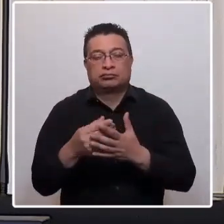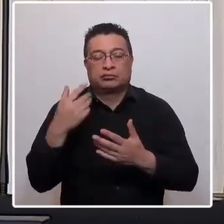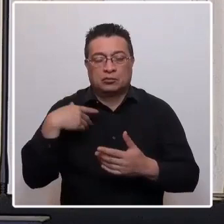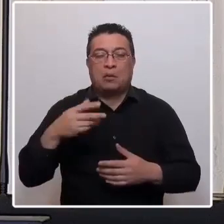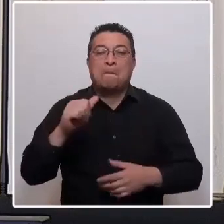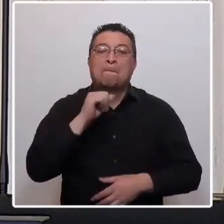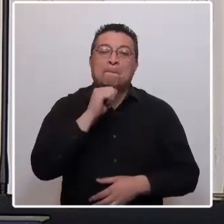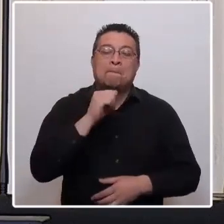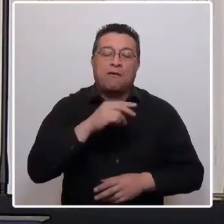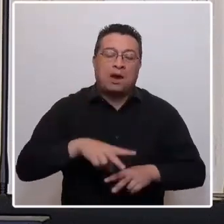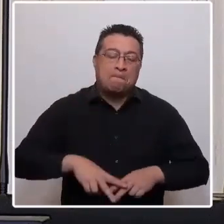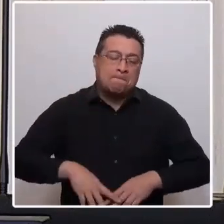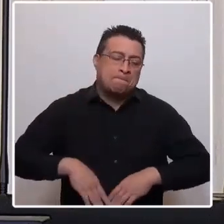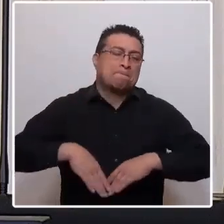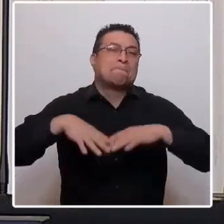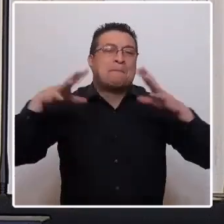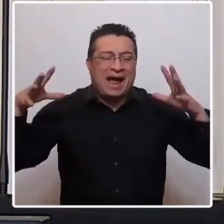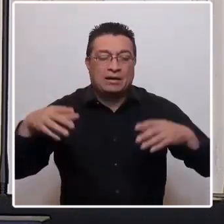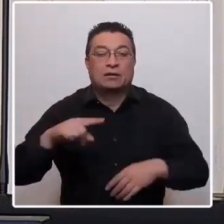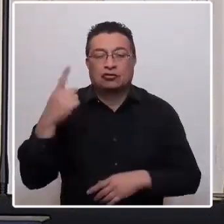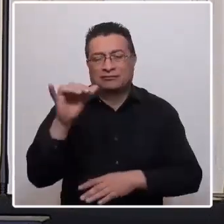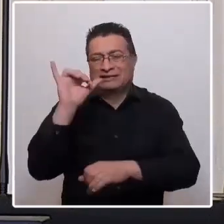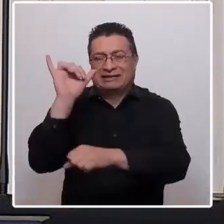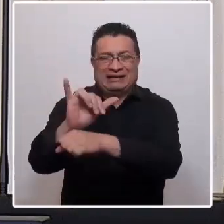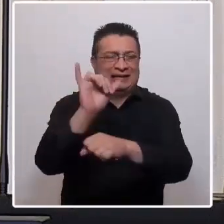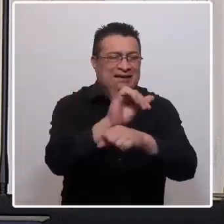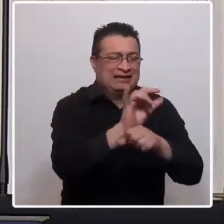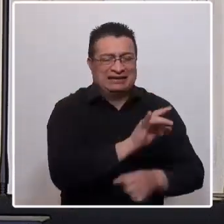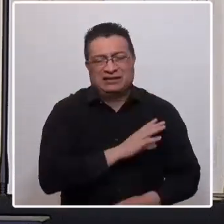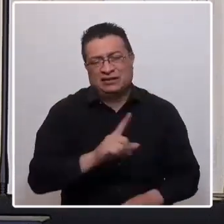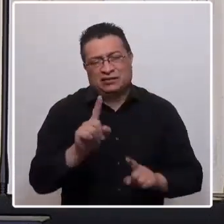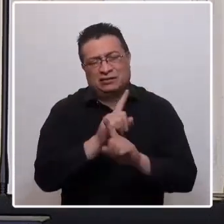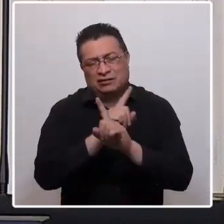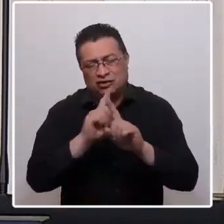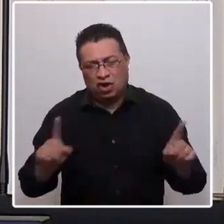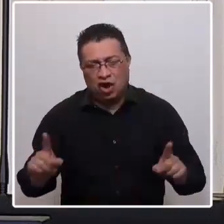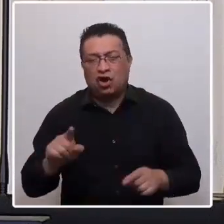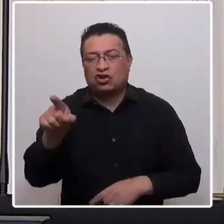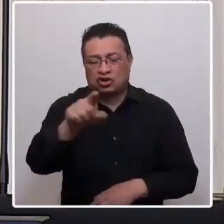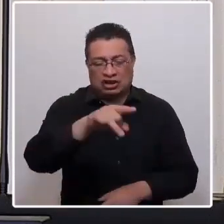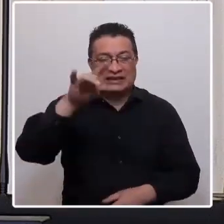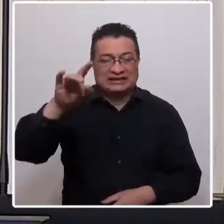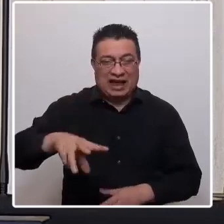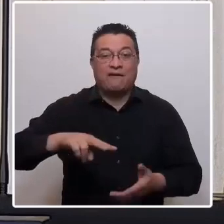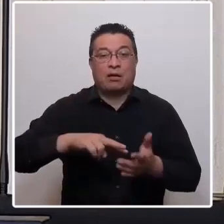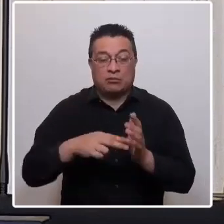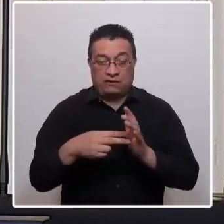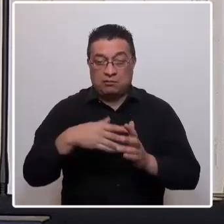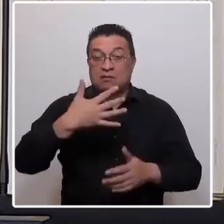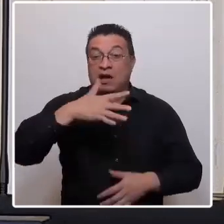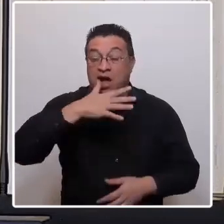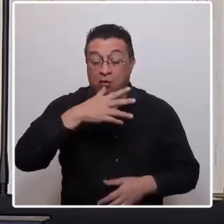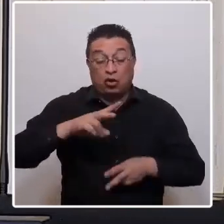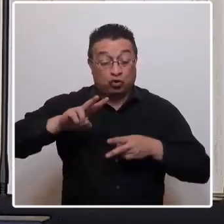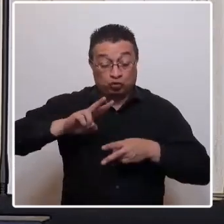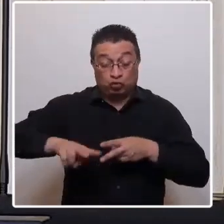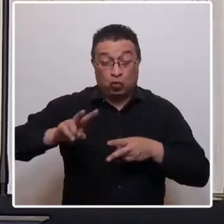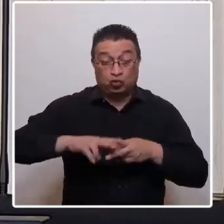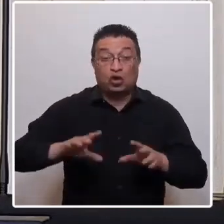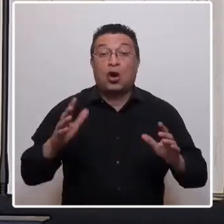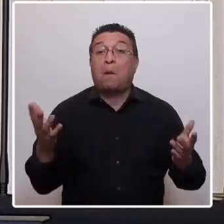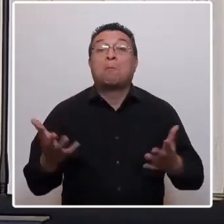miseria. No traten de engañar a los chilenos. Ellos saben que la crisis hídrica no se solucionará porque